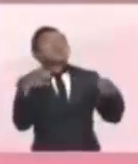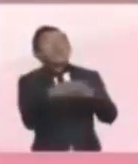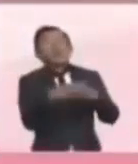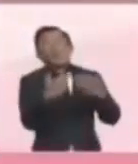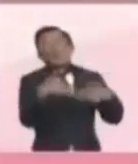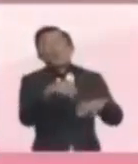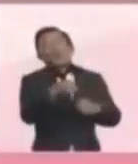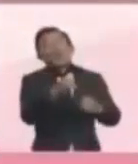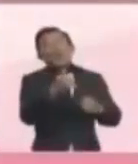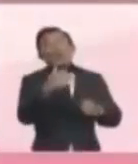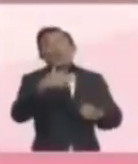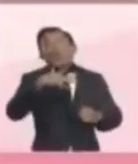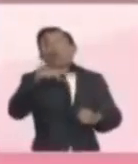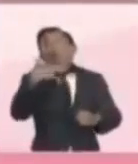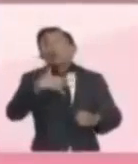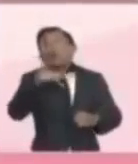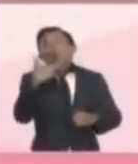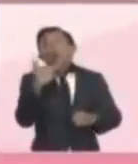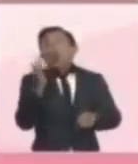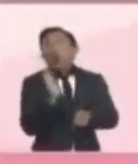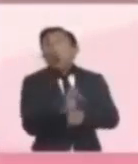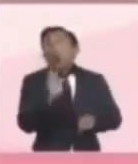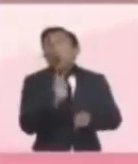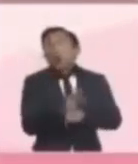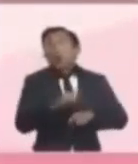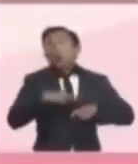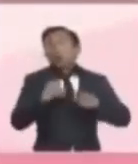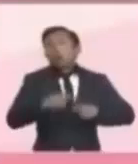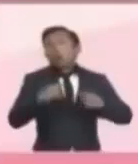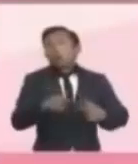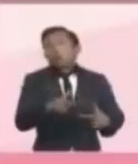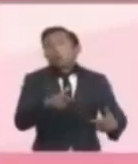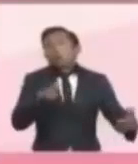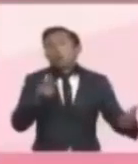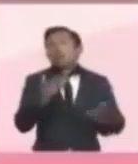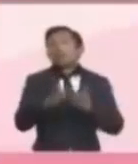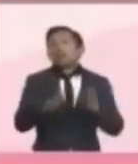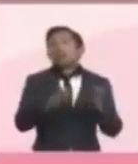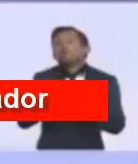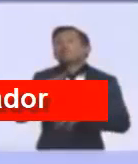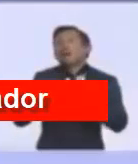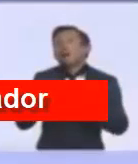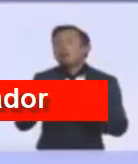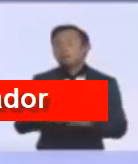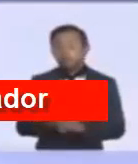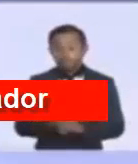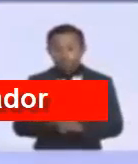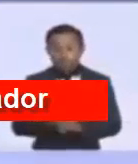sociedad. Y a diferencia de los demás candidatos, pues Andrés Manuel no se ha pronunciado hasta ahorita.